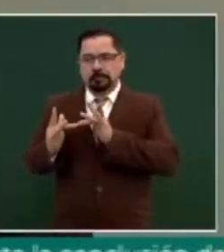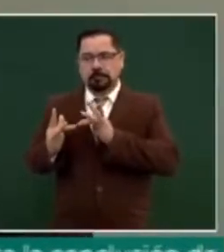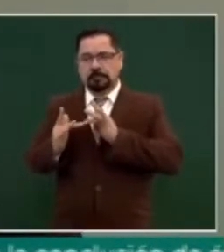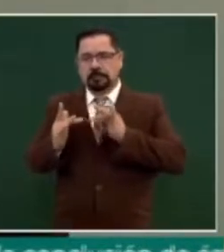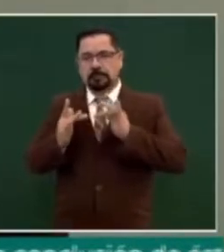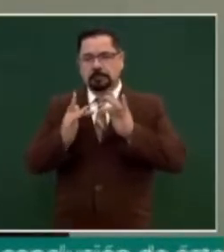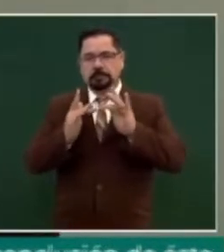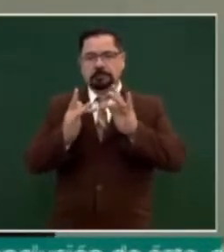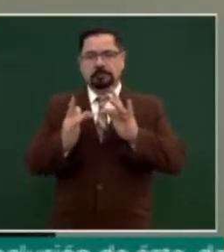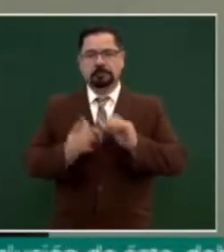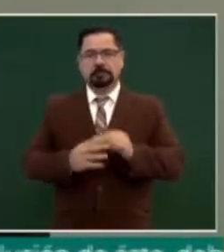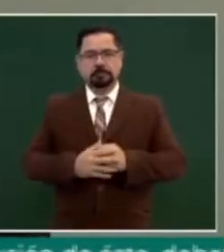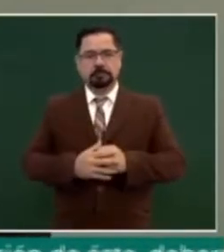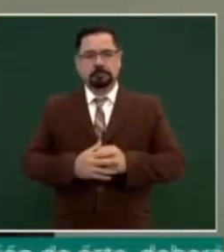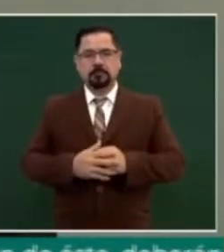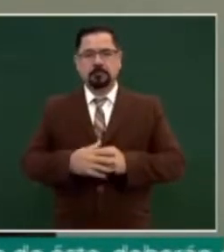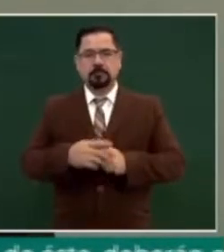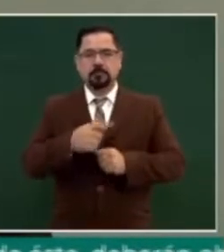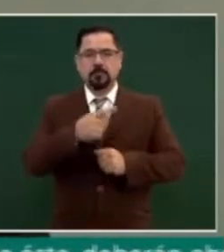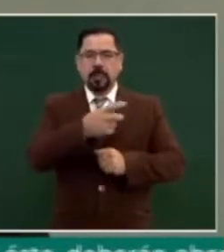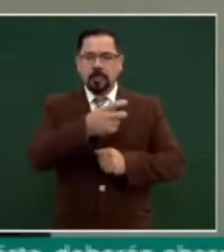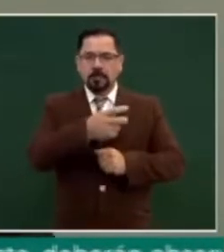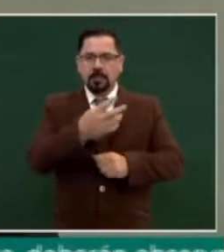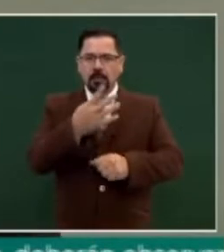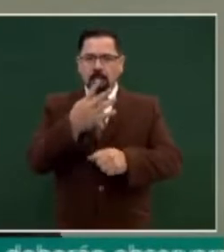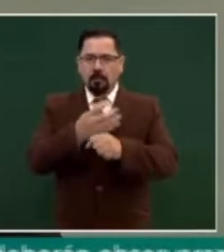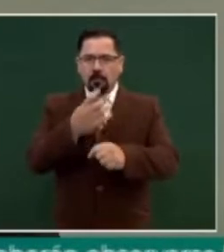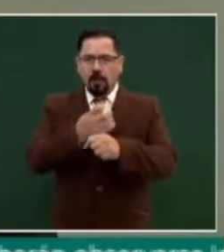en verdad no era el cuarto poder